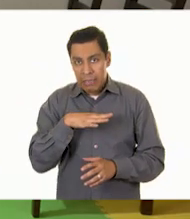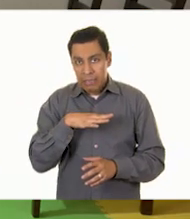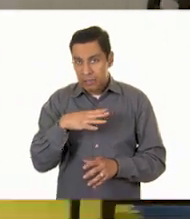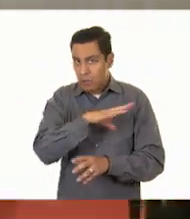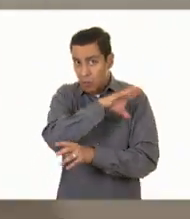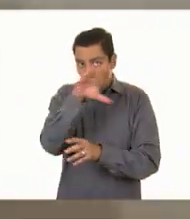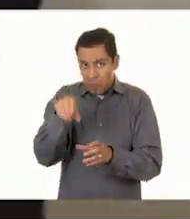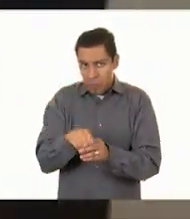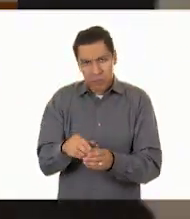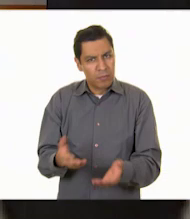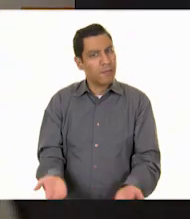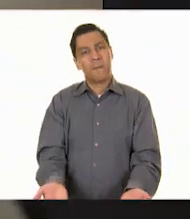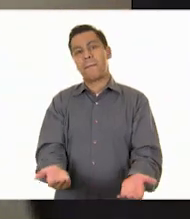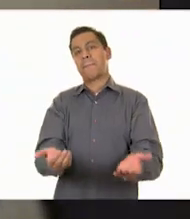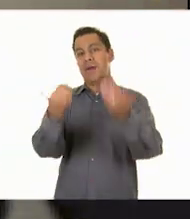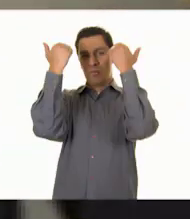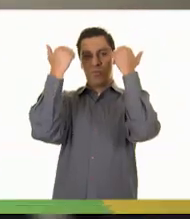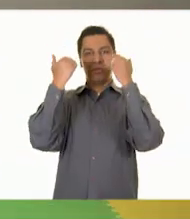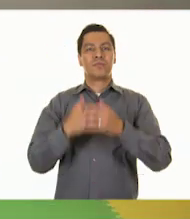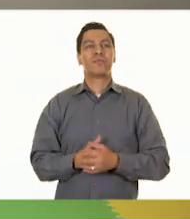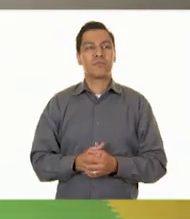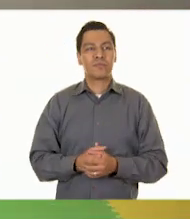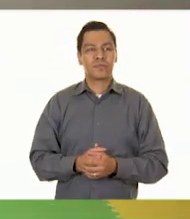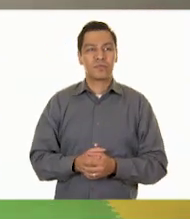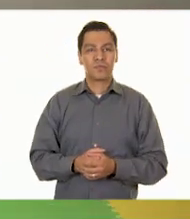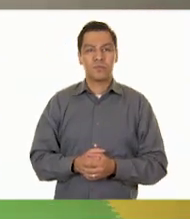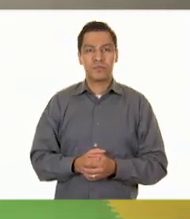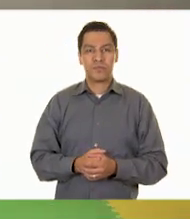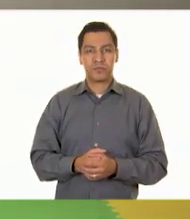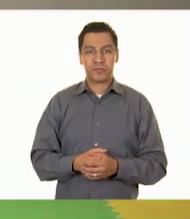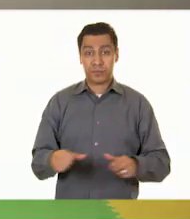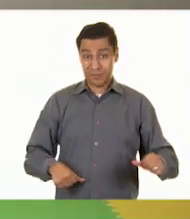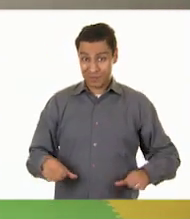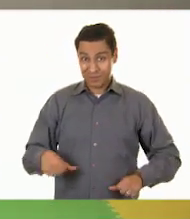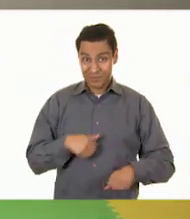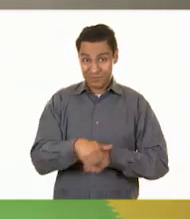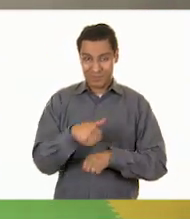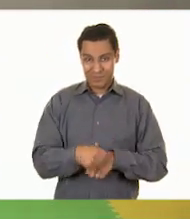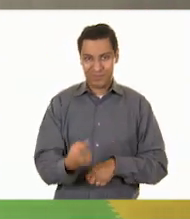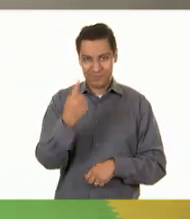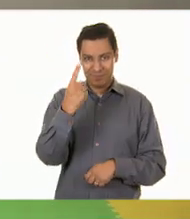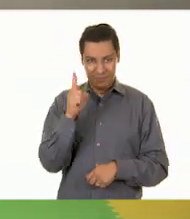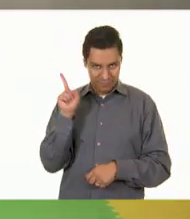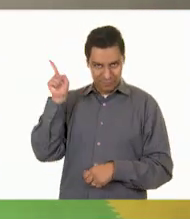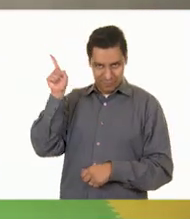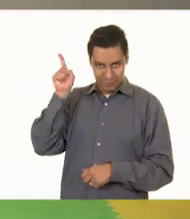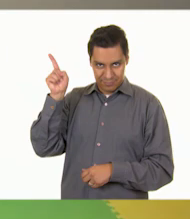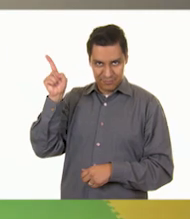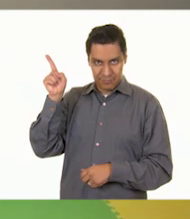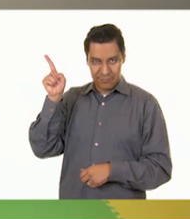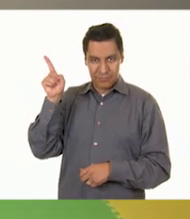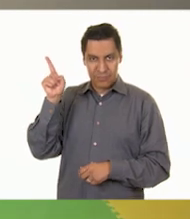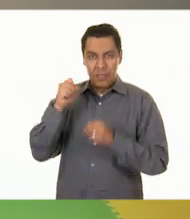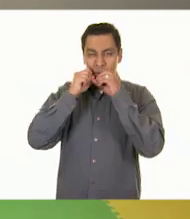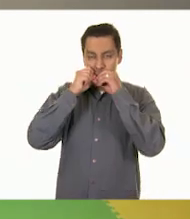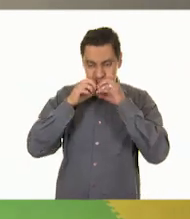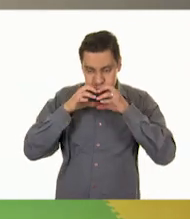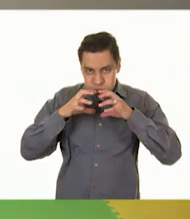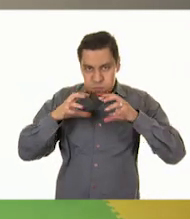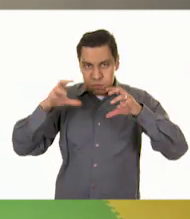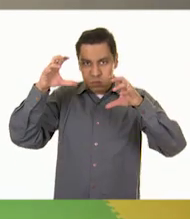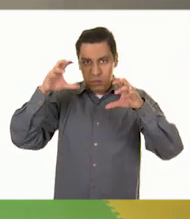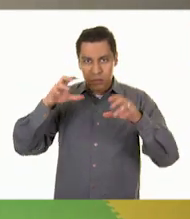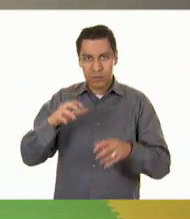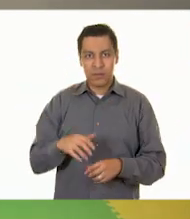a jugar para la primera actividad necesitamos núcleo voy inflado lo que vamos a hacer es golpearlos con